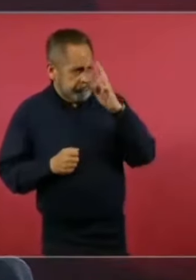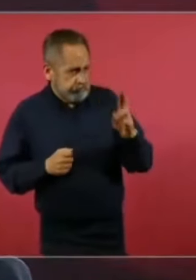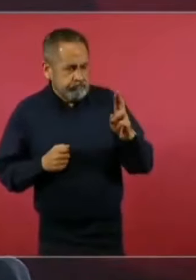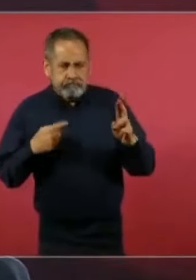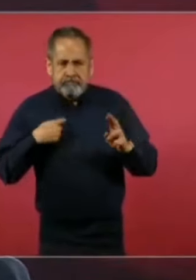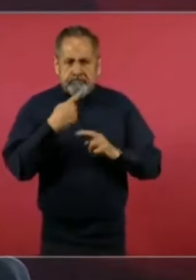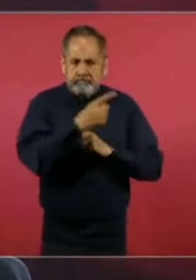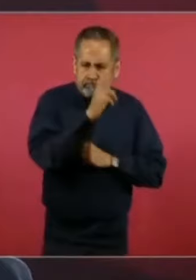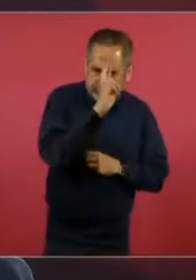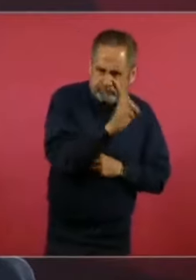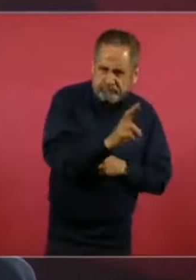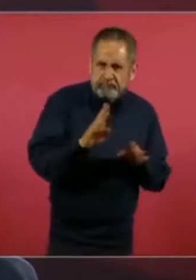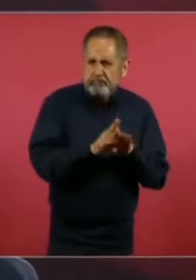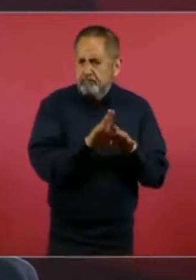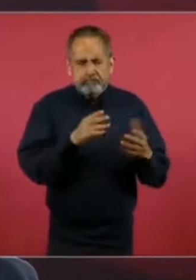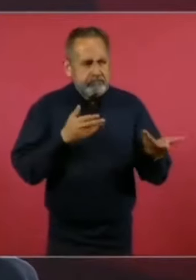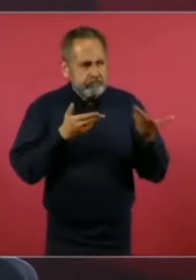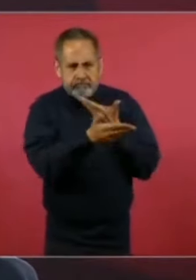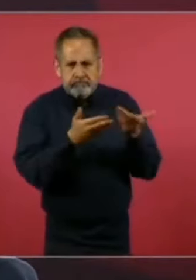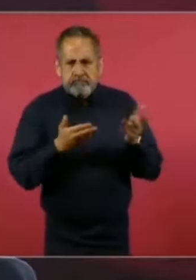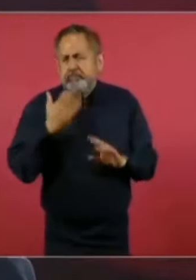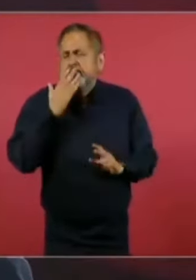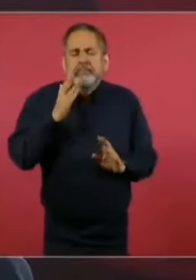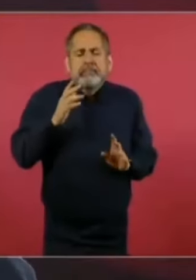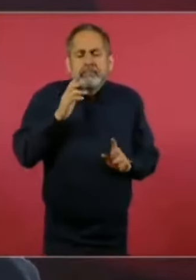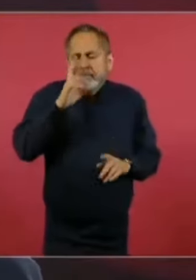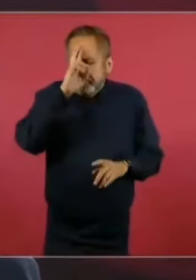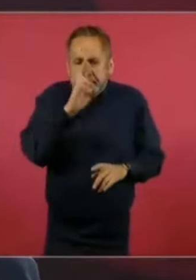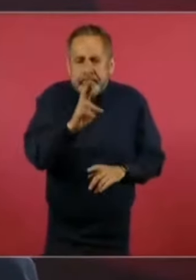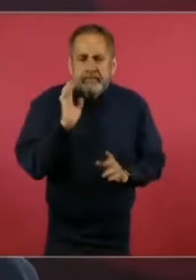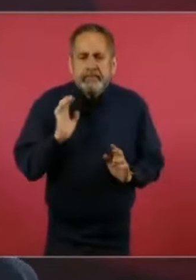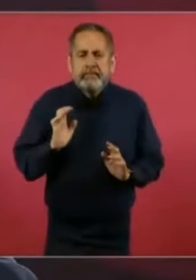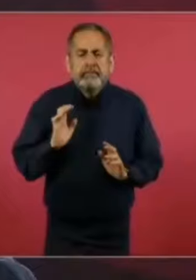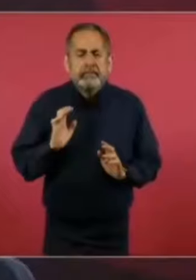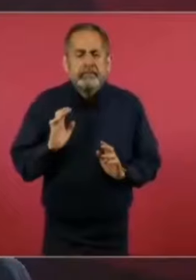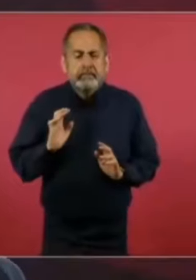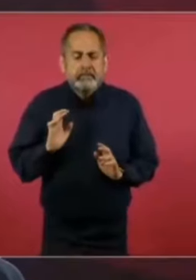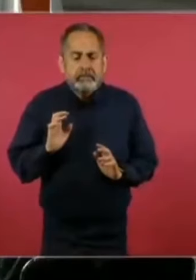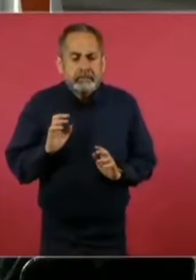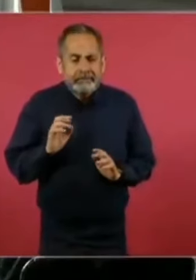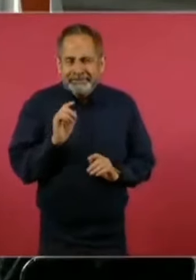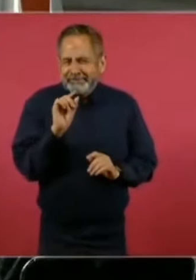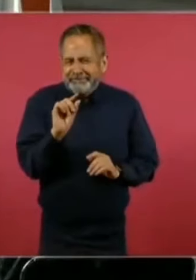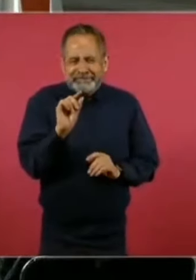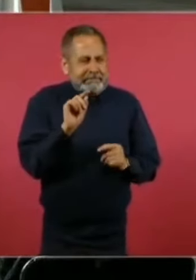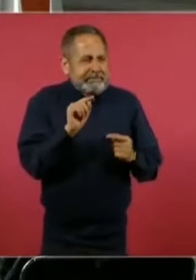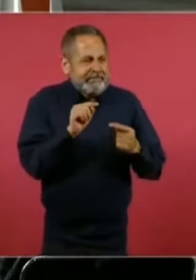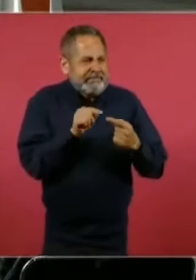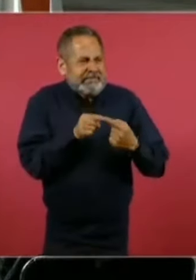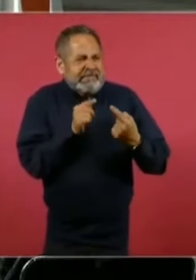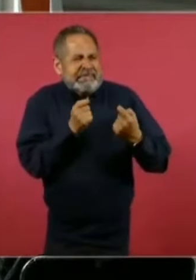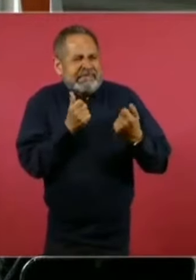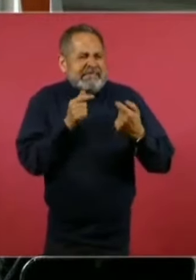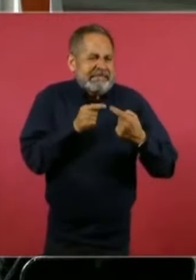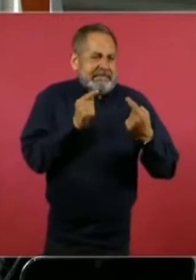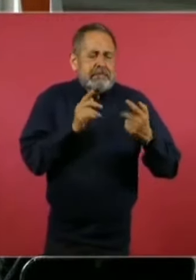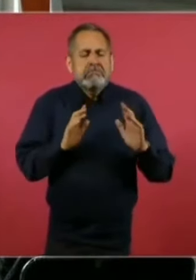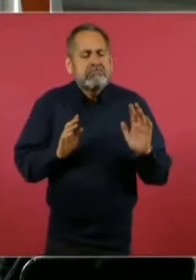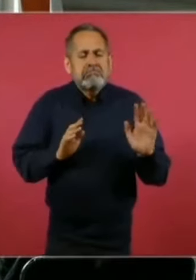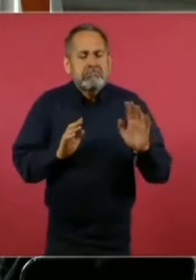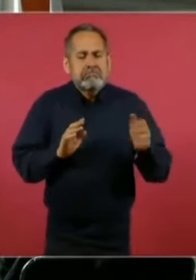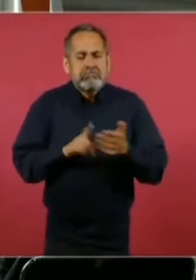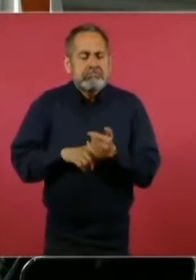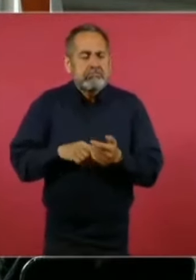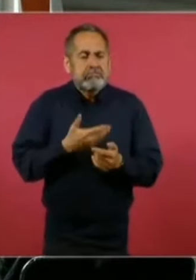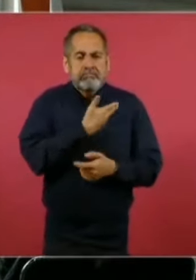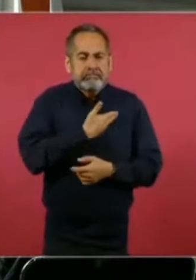nuestra soberanía. En pocos momentos ha habido diferencias. Con el presidente